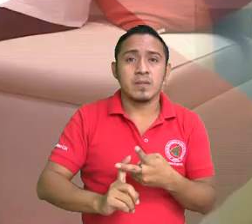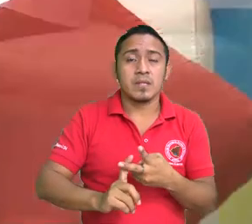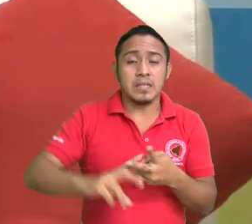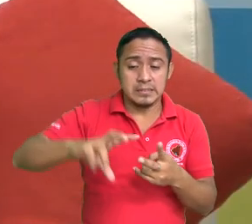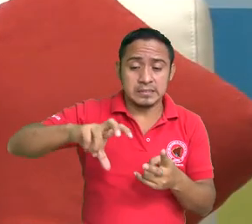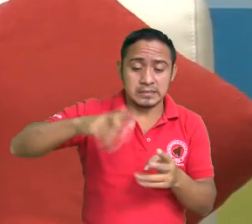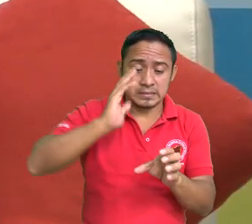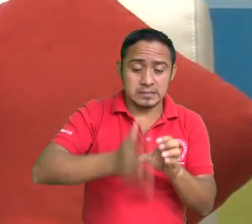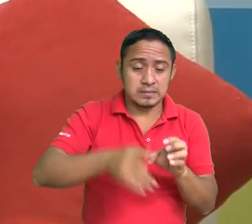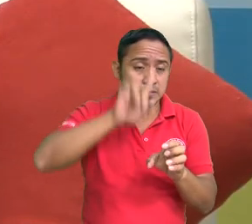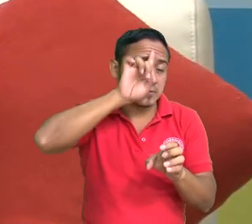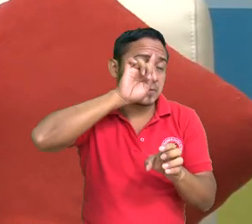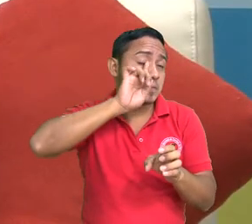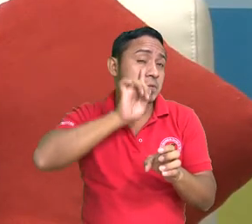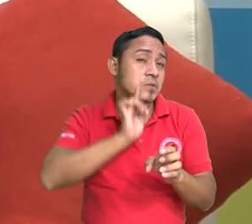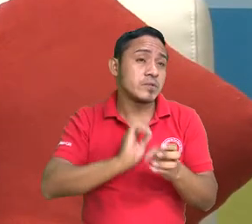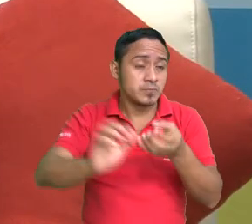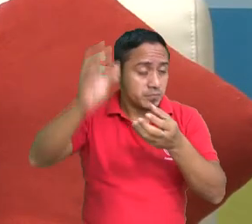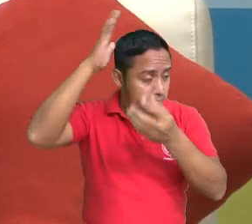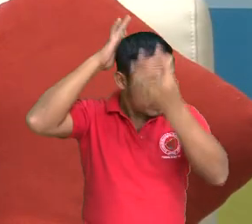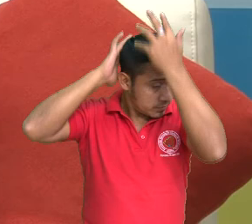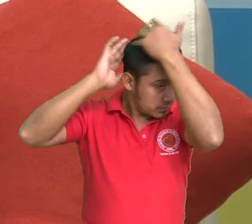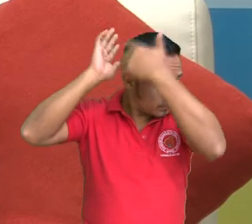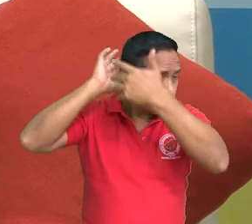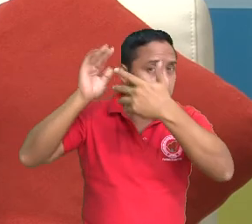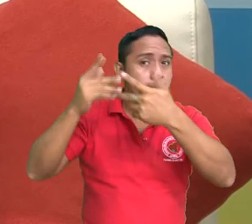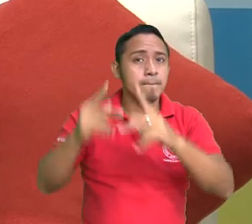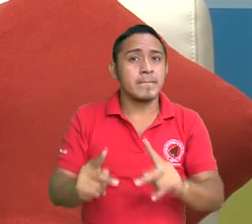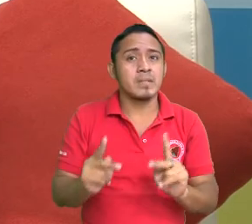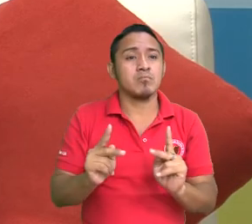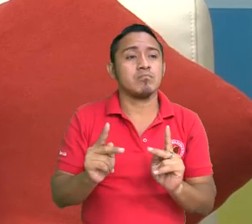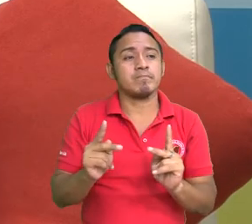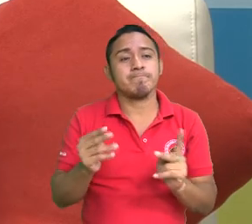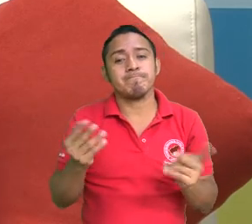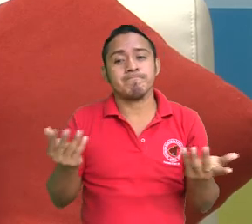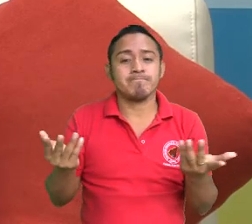cebolla para aplicarse en el cuero cabelludo. O sea, pero son...